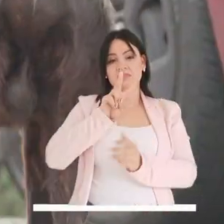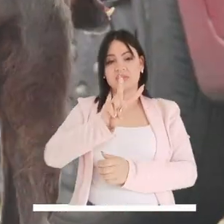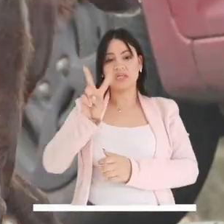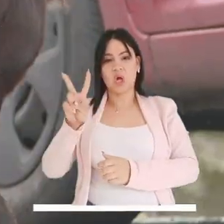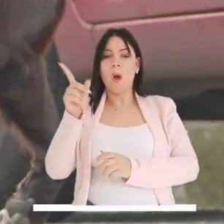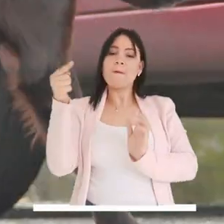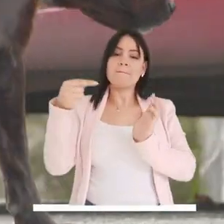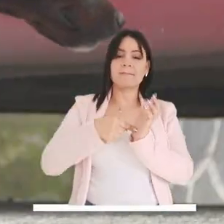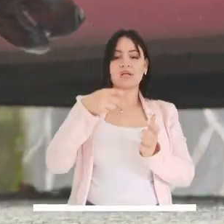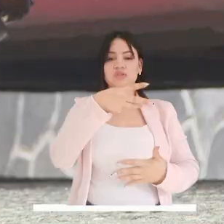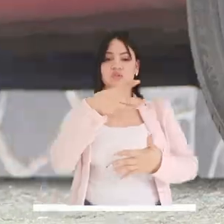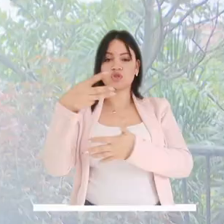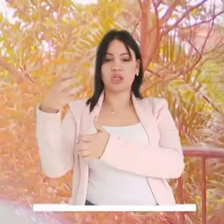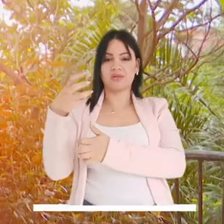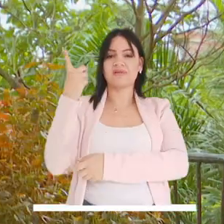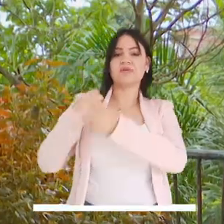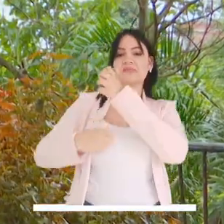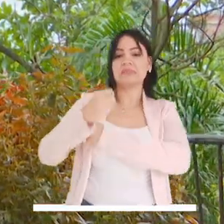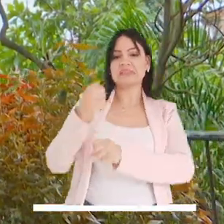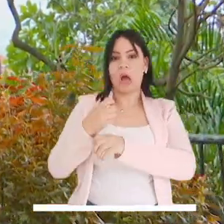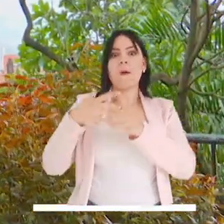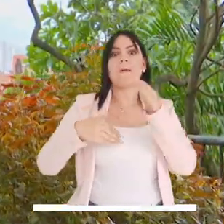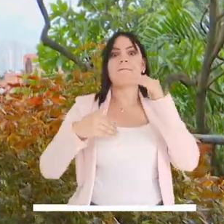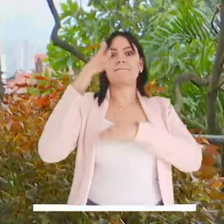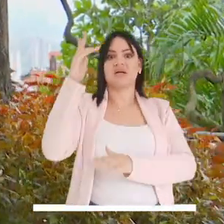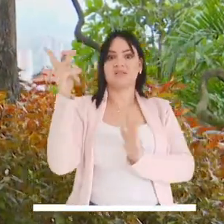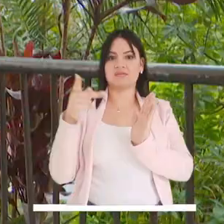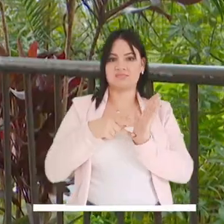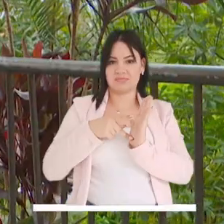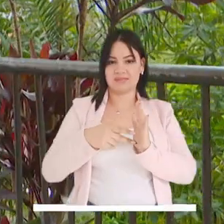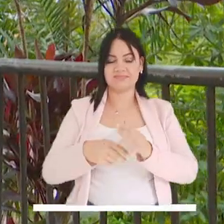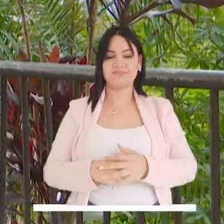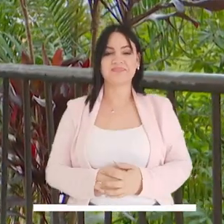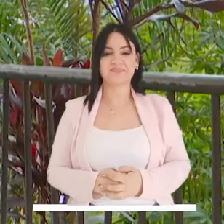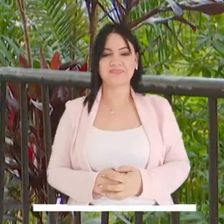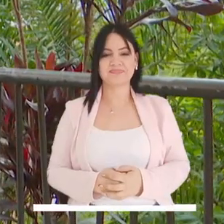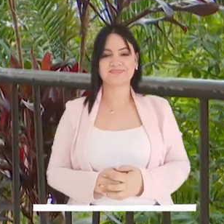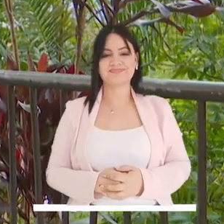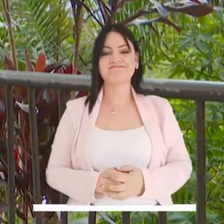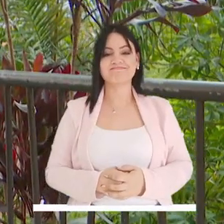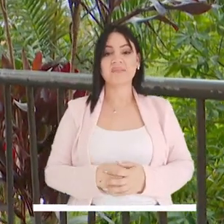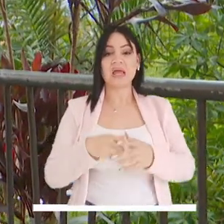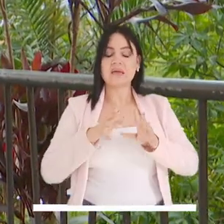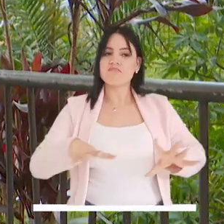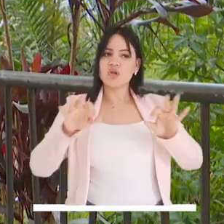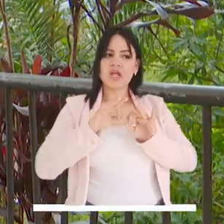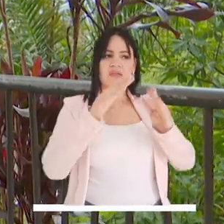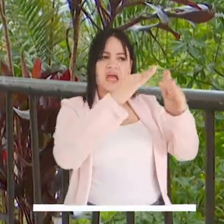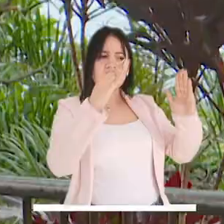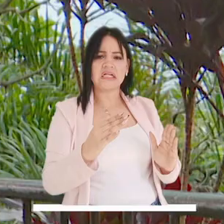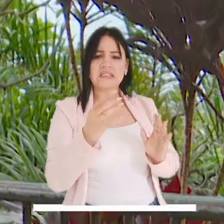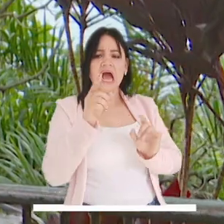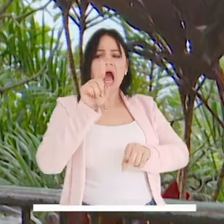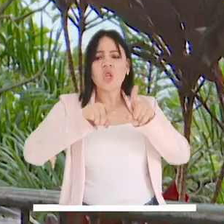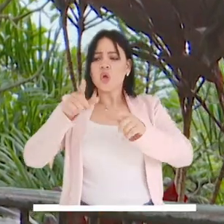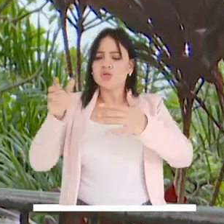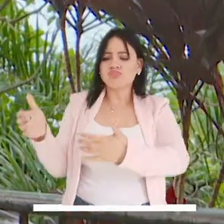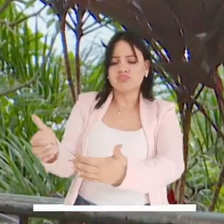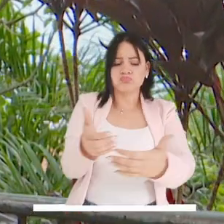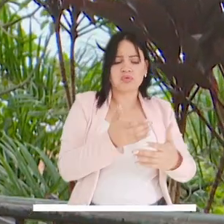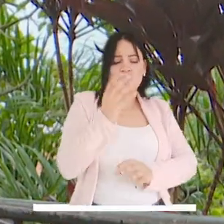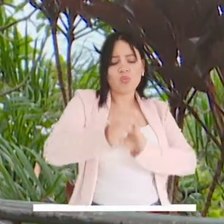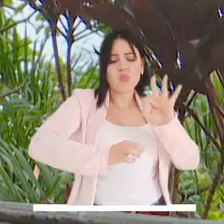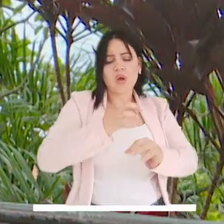el 2022 1.800 y el año pasado se superaron las 2.000. También es importante apoyar a los hogares de paso. Los hogares de paso